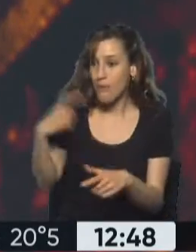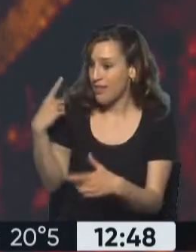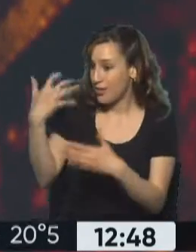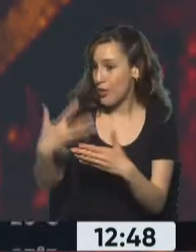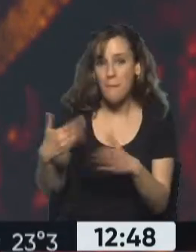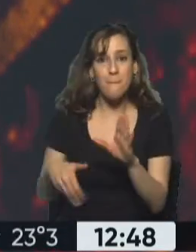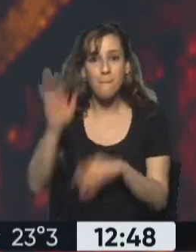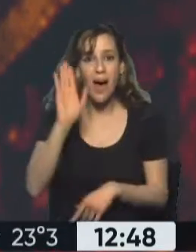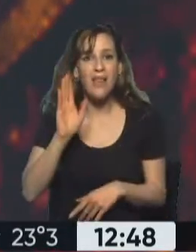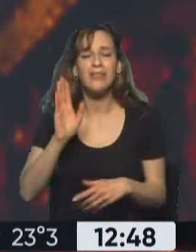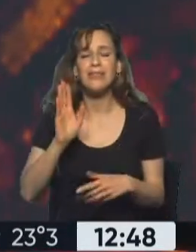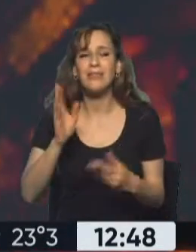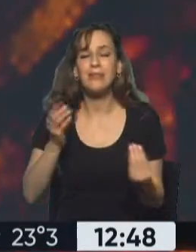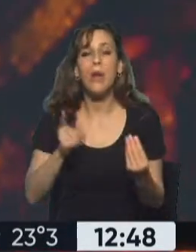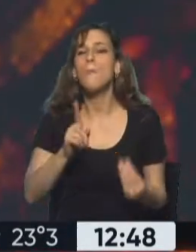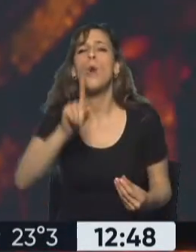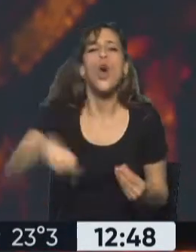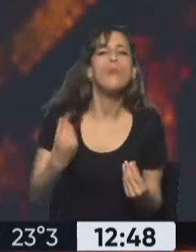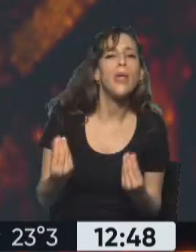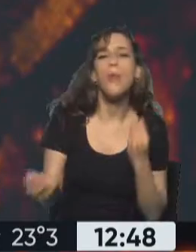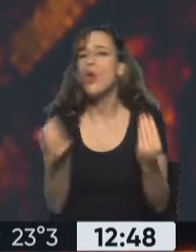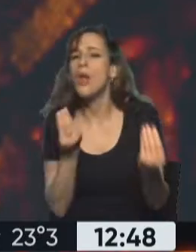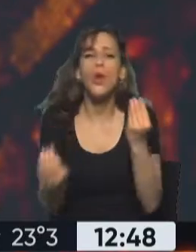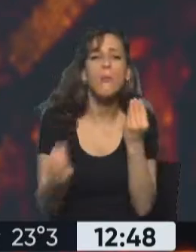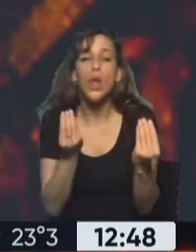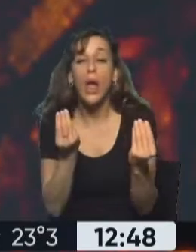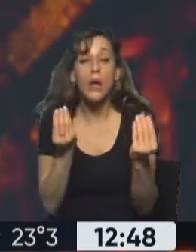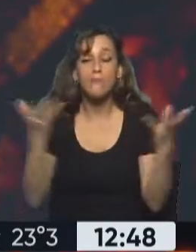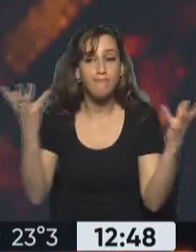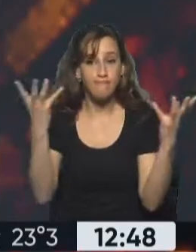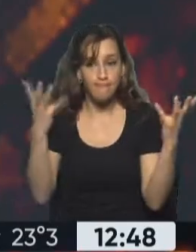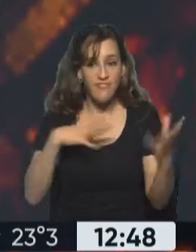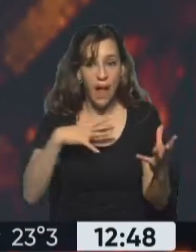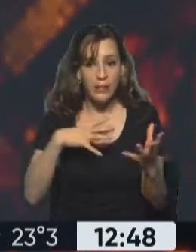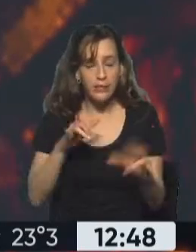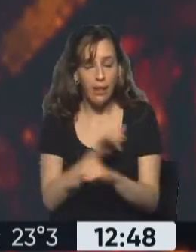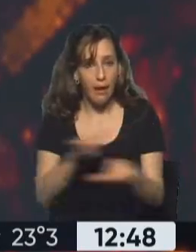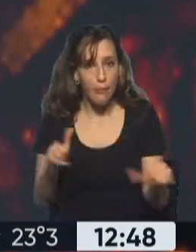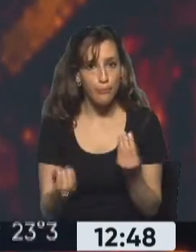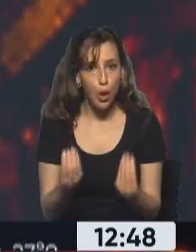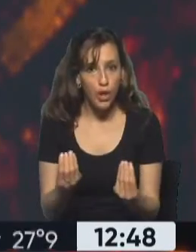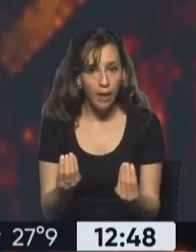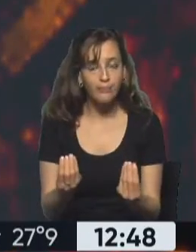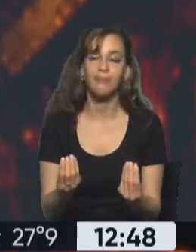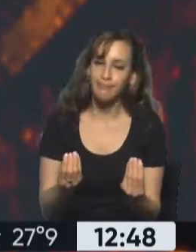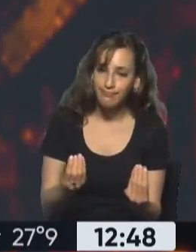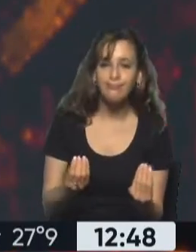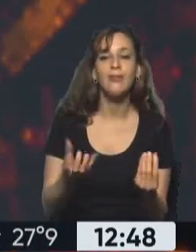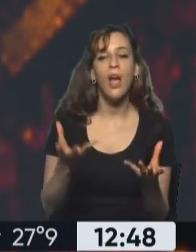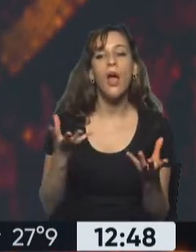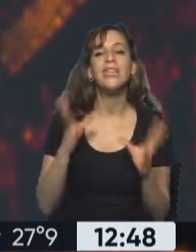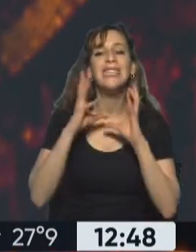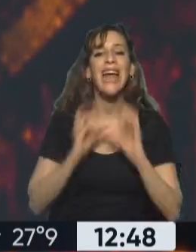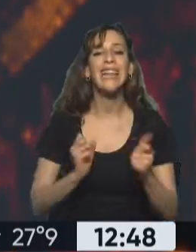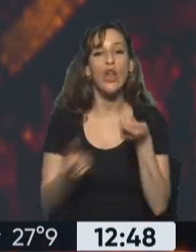razones empiezan a escasear. ¿Y por qué digo que empiezan a escasear? Lo dijo el secretario de Comercio. Hay una utilización de la capacidad